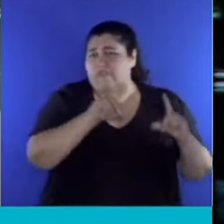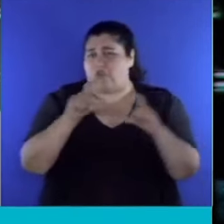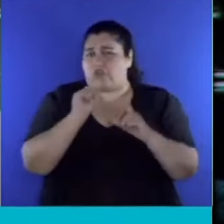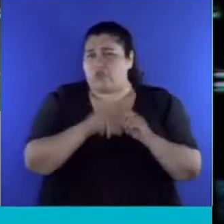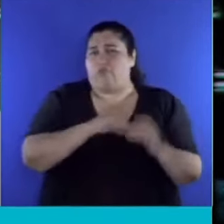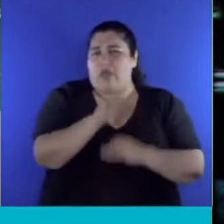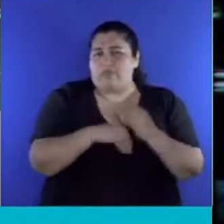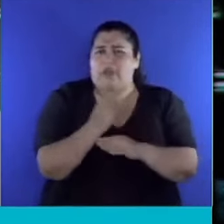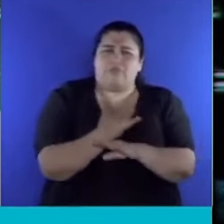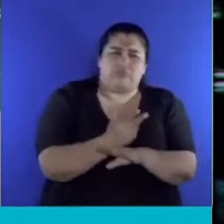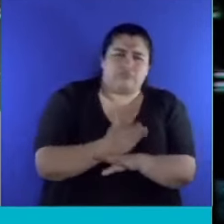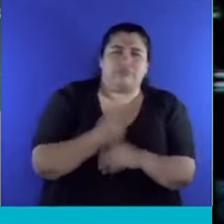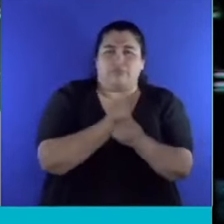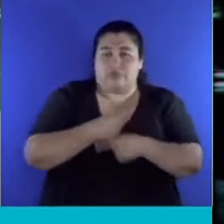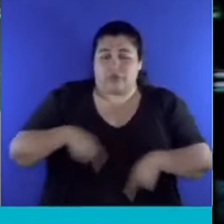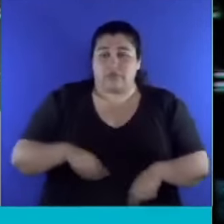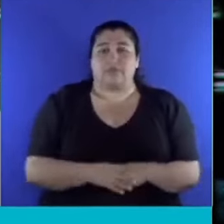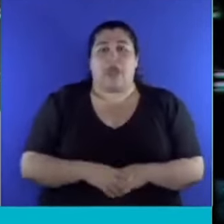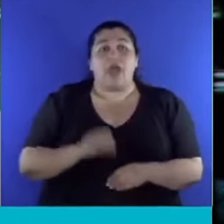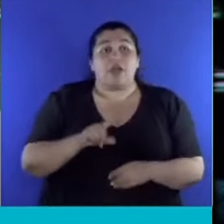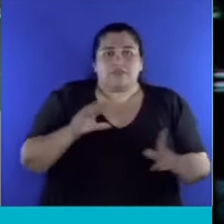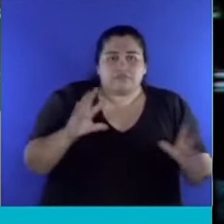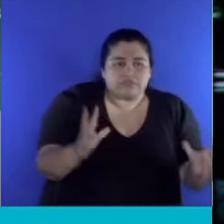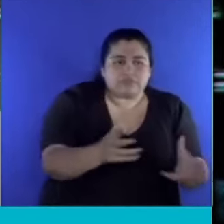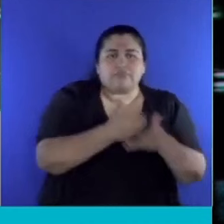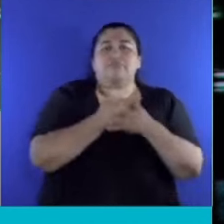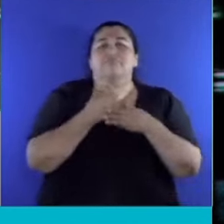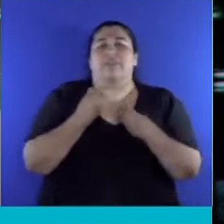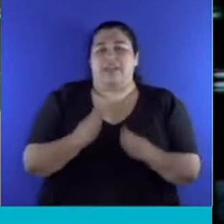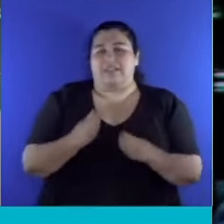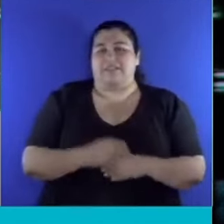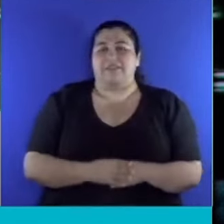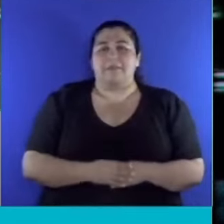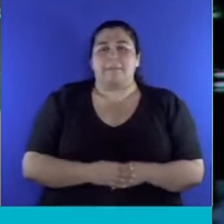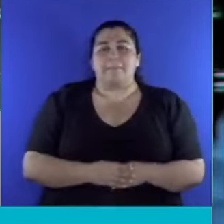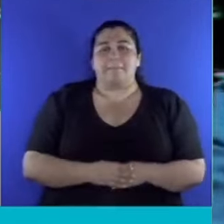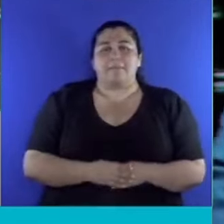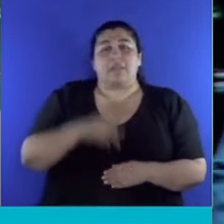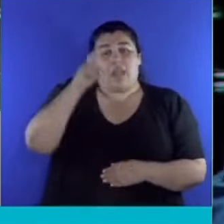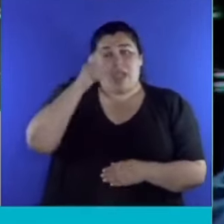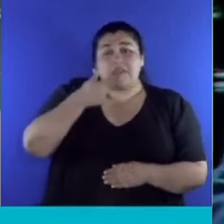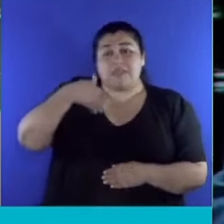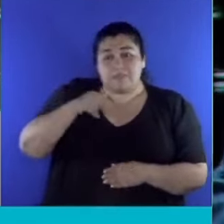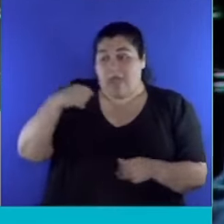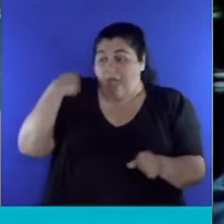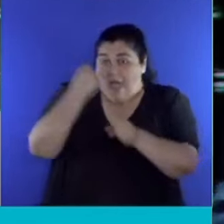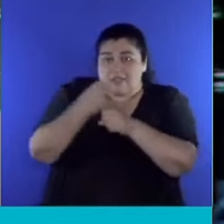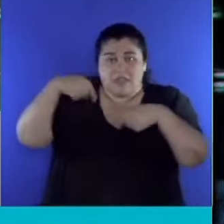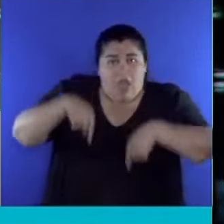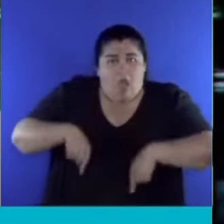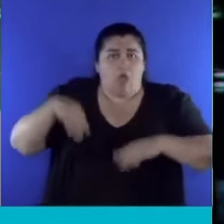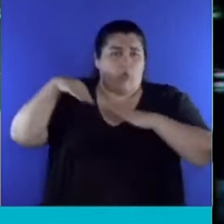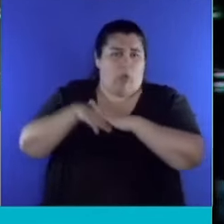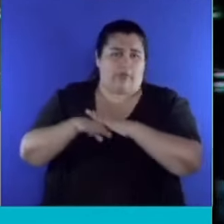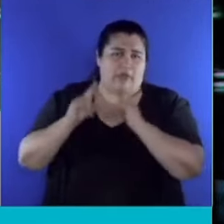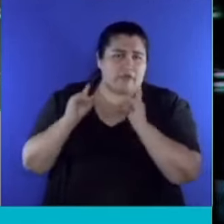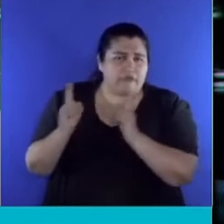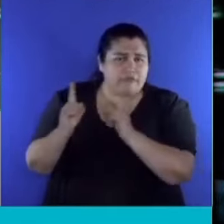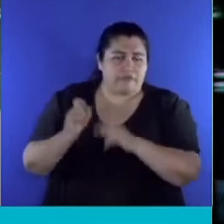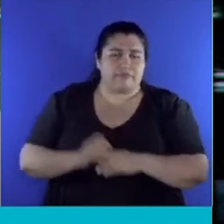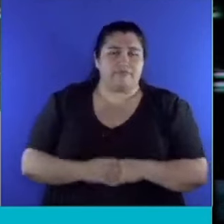familiares todo eso fue apropiado por por la patota de la esma hasta el día de hoy hay testimonios que dan